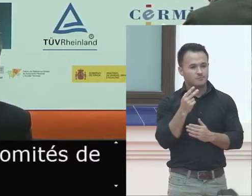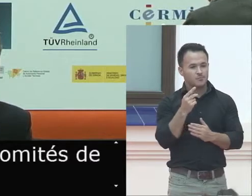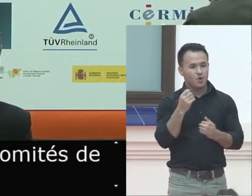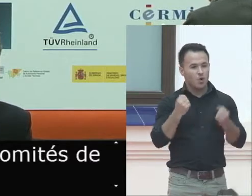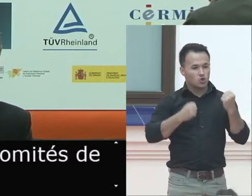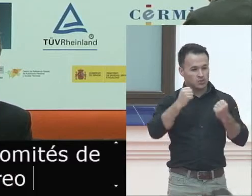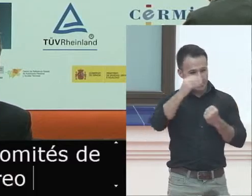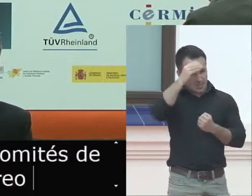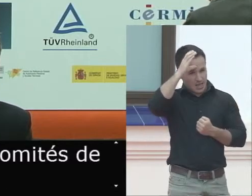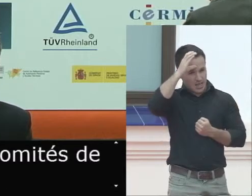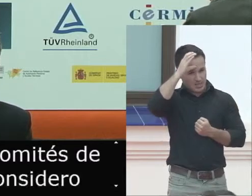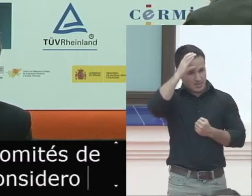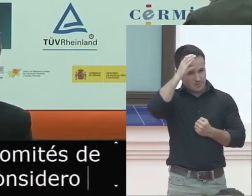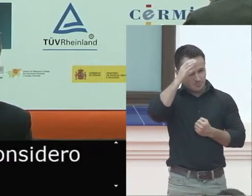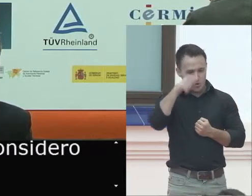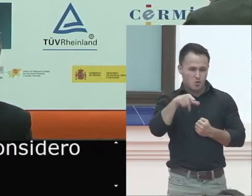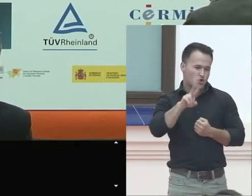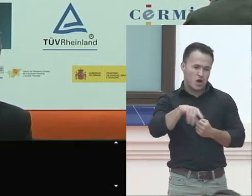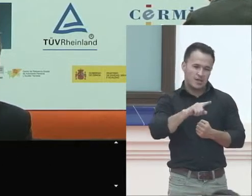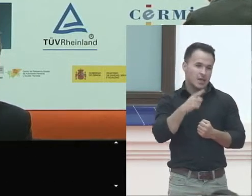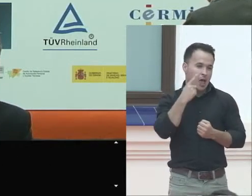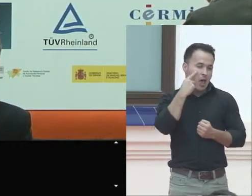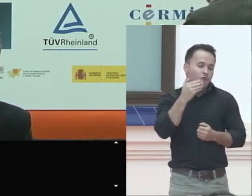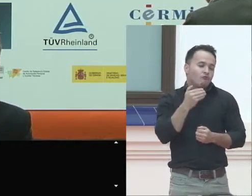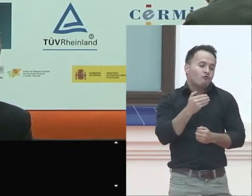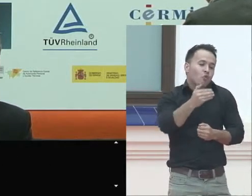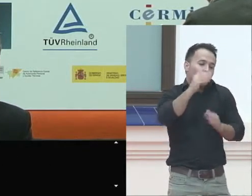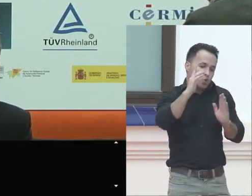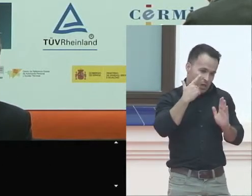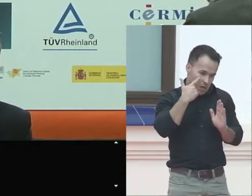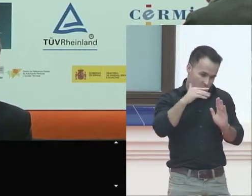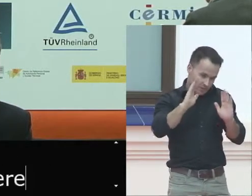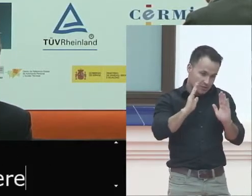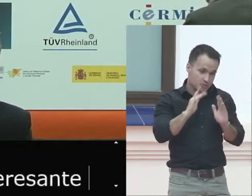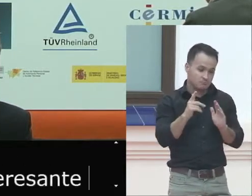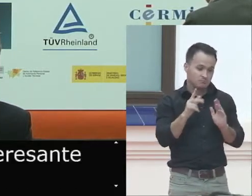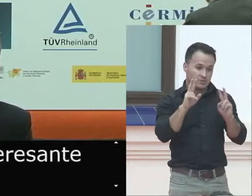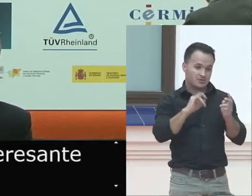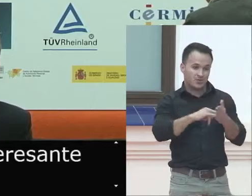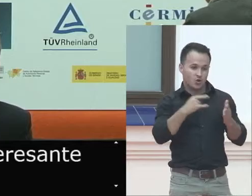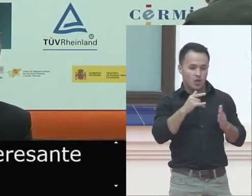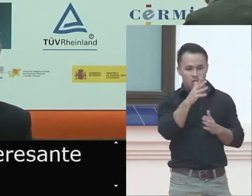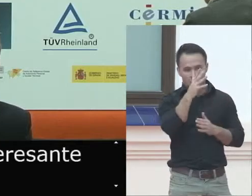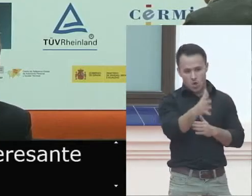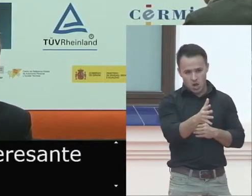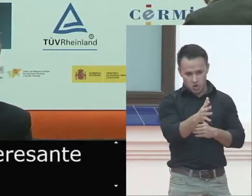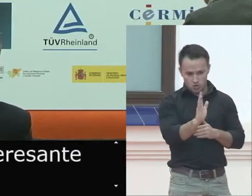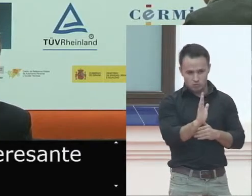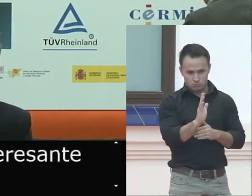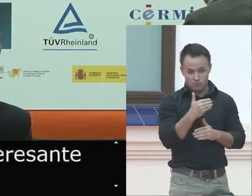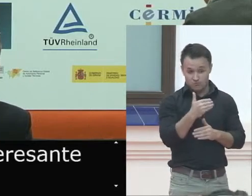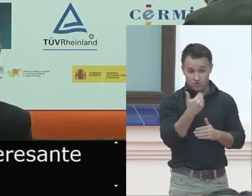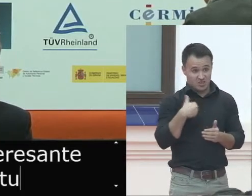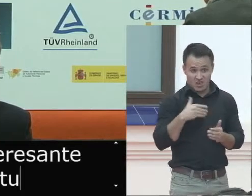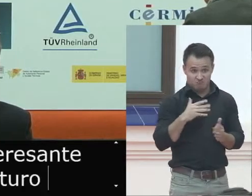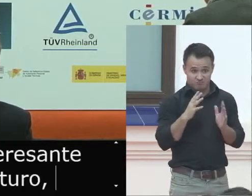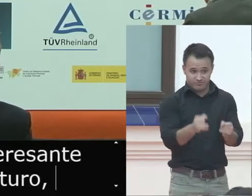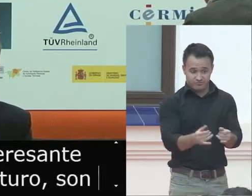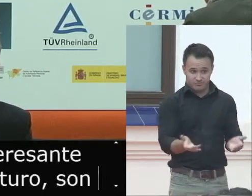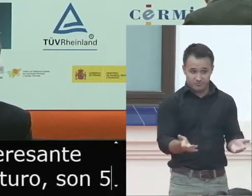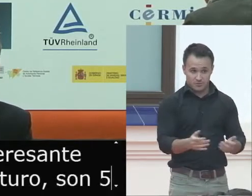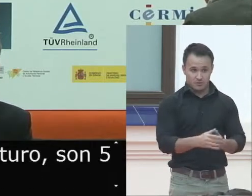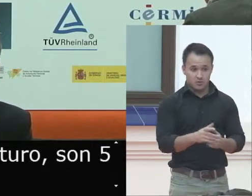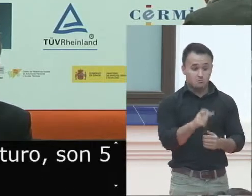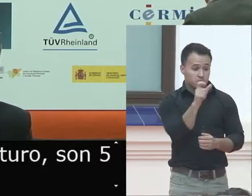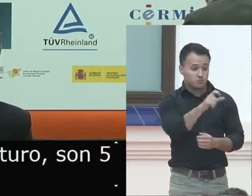inteligentes que no son una promesa de futuro, pero el futuro en tecnología son 5 años, que van a hacer posible que